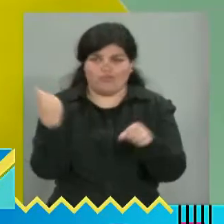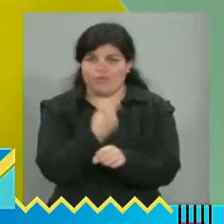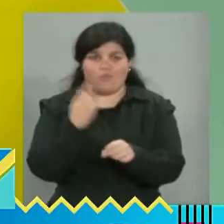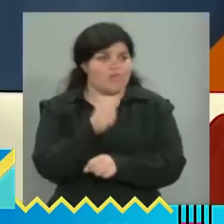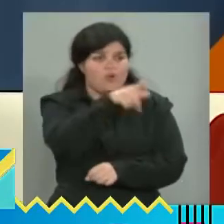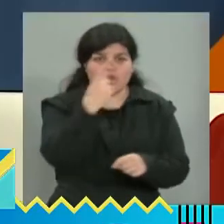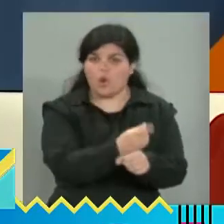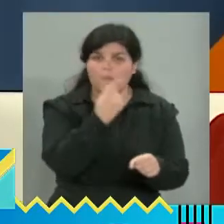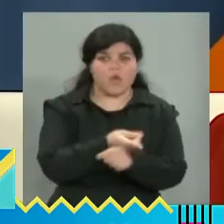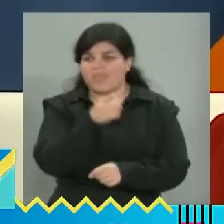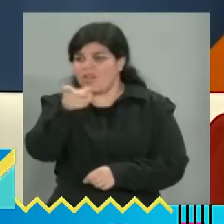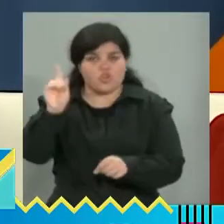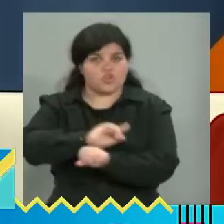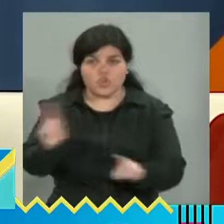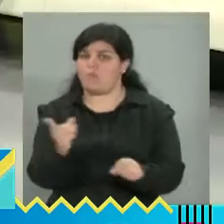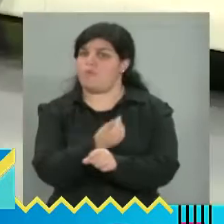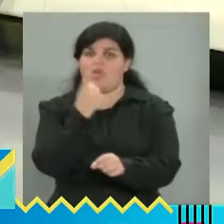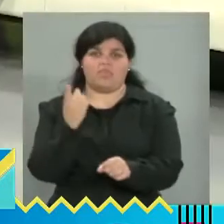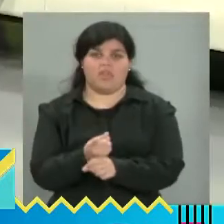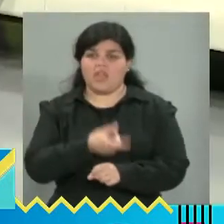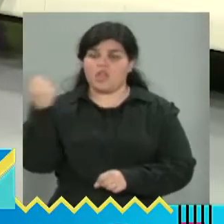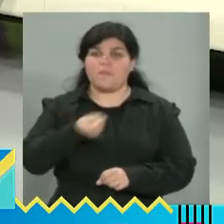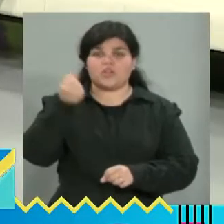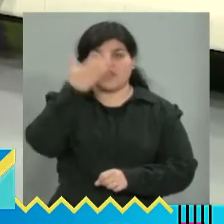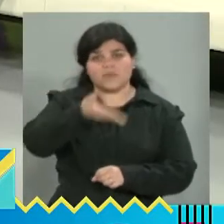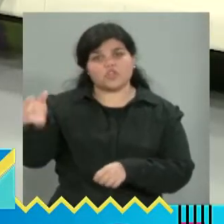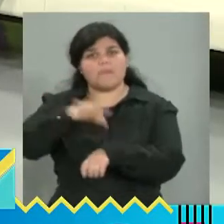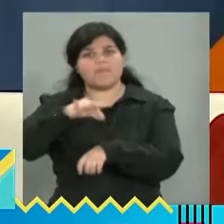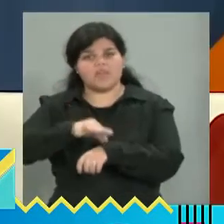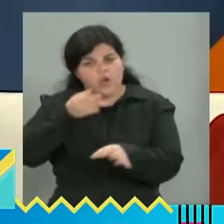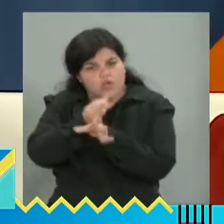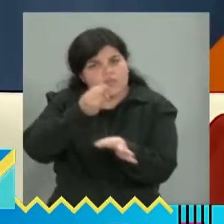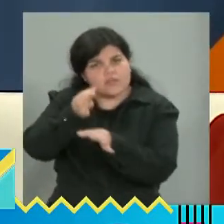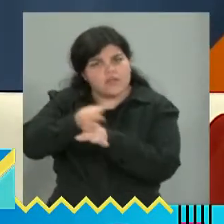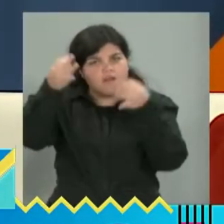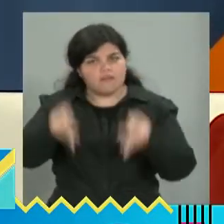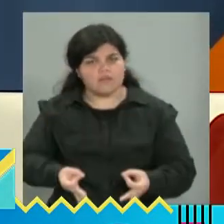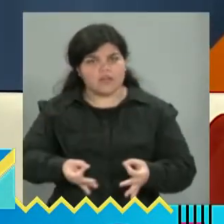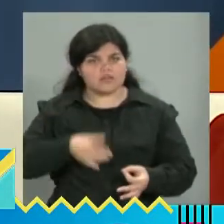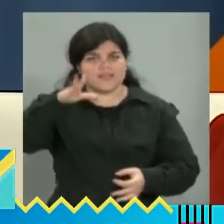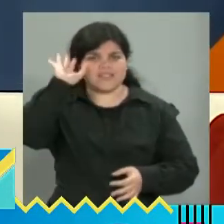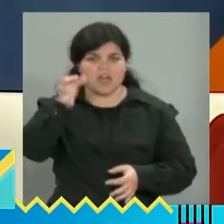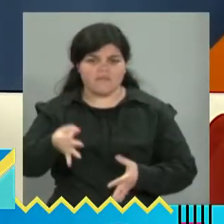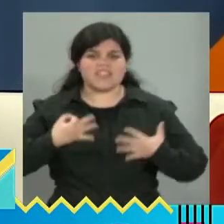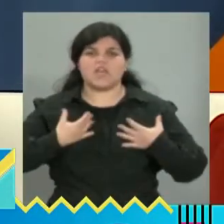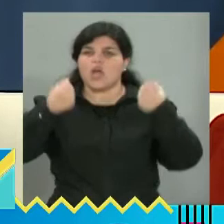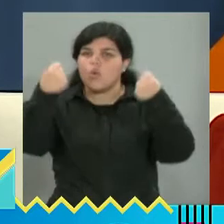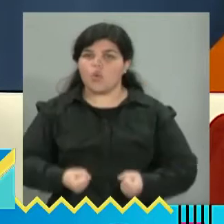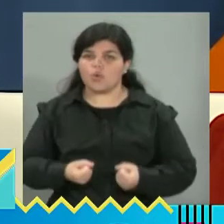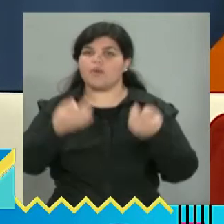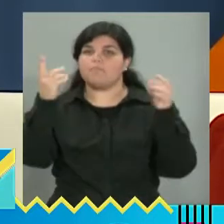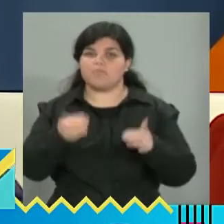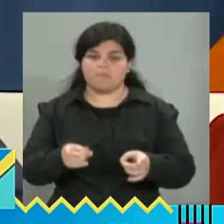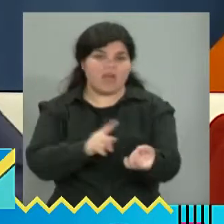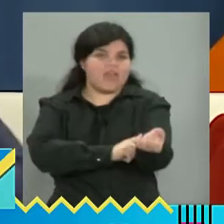Sergio puede. Hay que formar a los médicos de atención primaria, que sepan manejar las drogas, que sepan que son seguras, cómo se usan, cómo usamos los